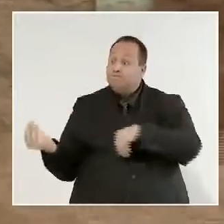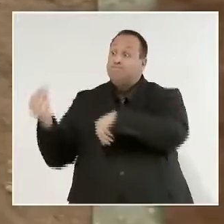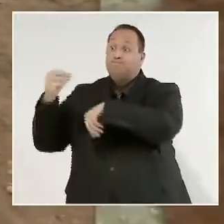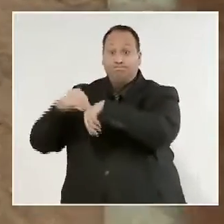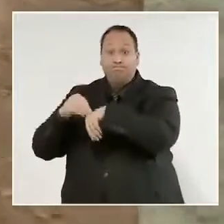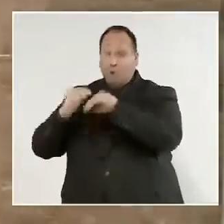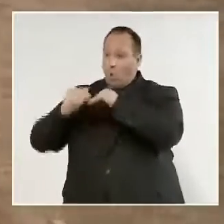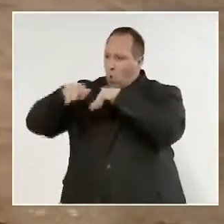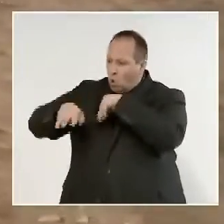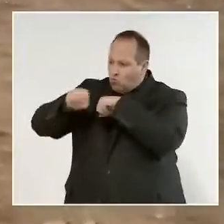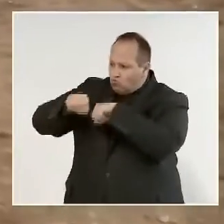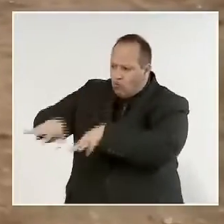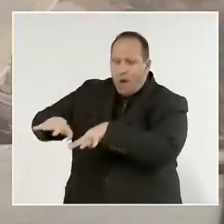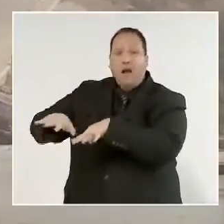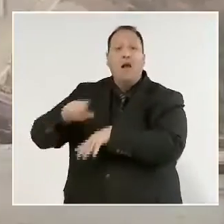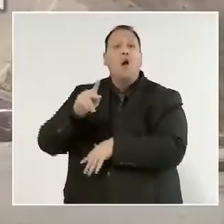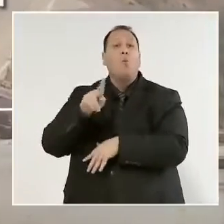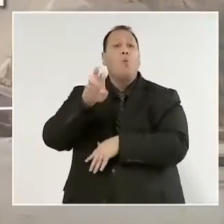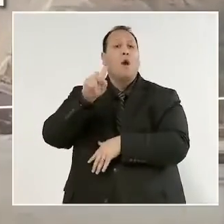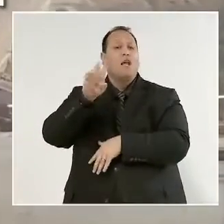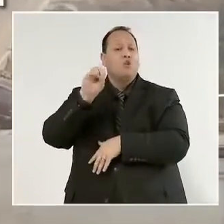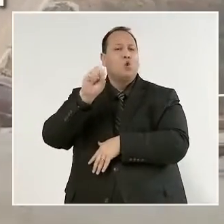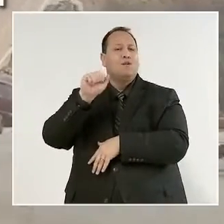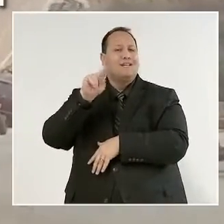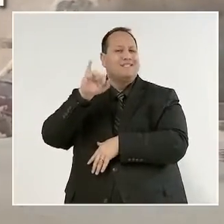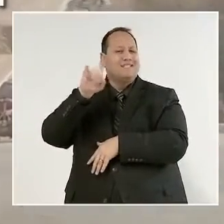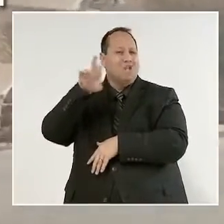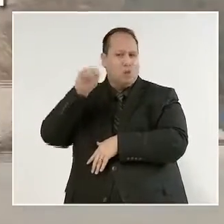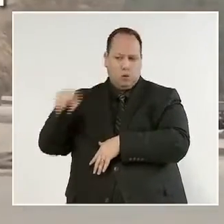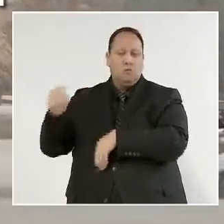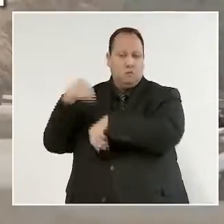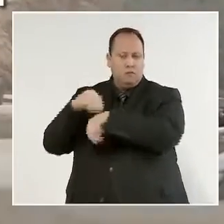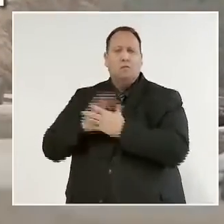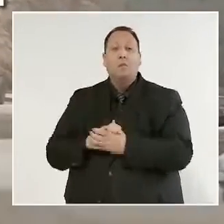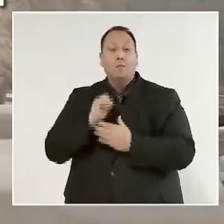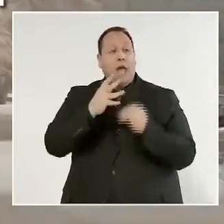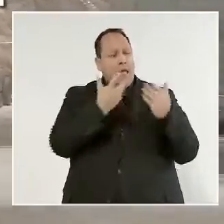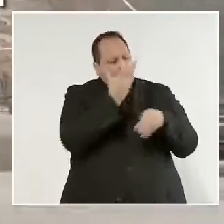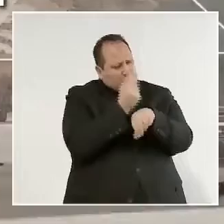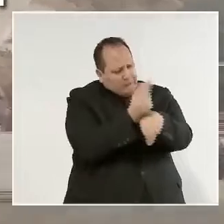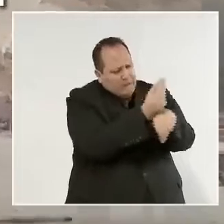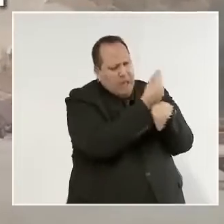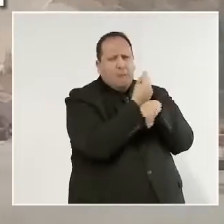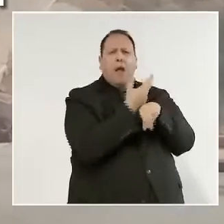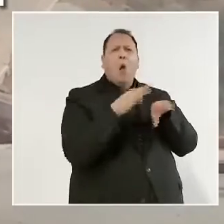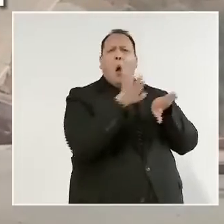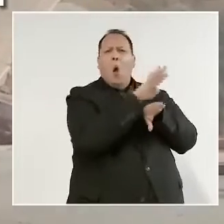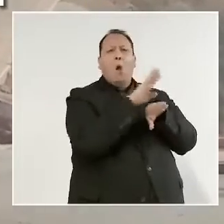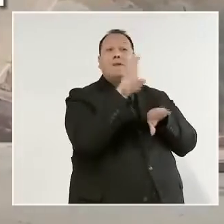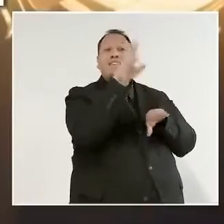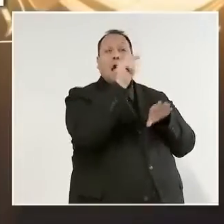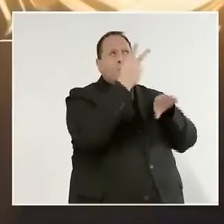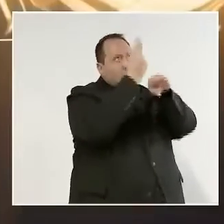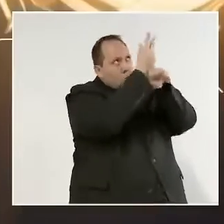en Avenida Río Plata. Obras complementarias de rampa de botado en Puerto San